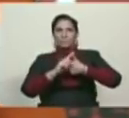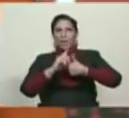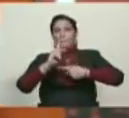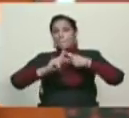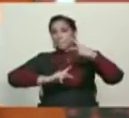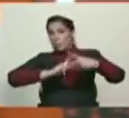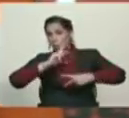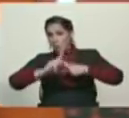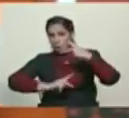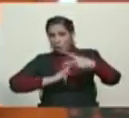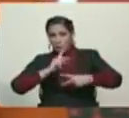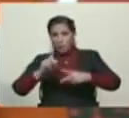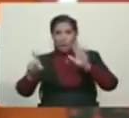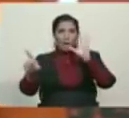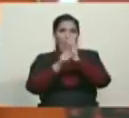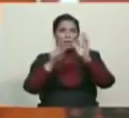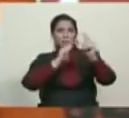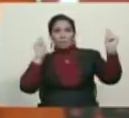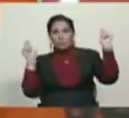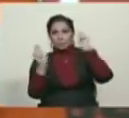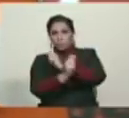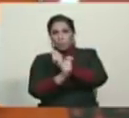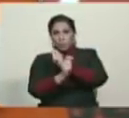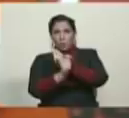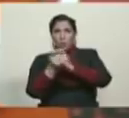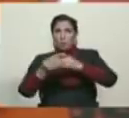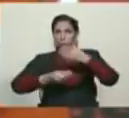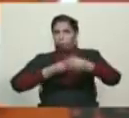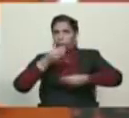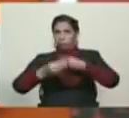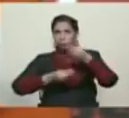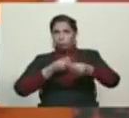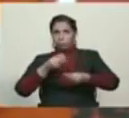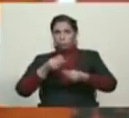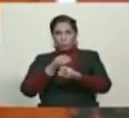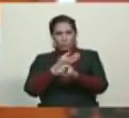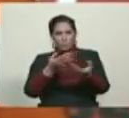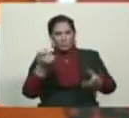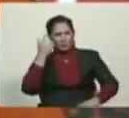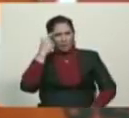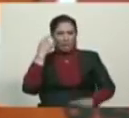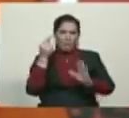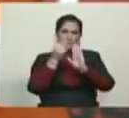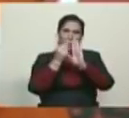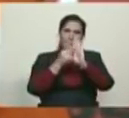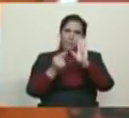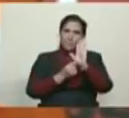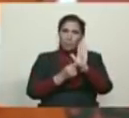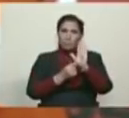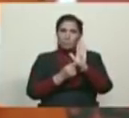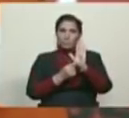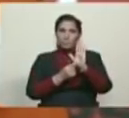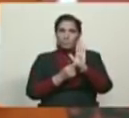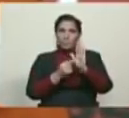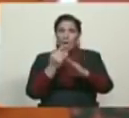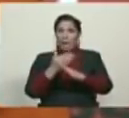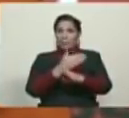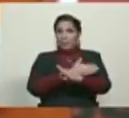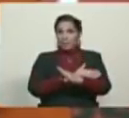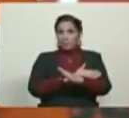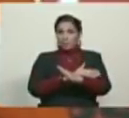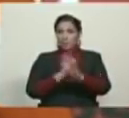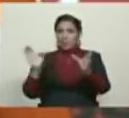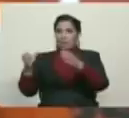proceso de ley de transición que ha sido, ya usted también ha hecho consideraciones y que se está adelantando por parte de la